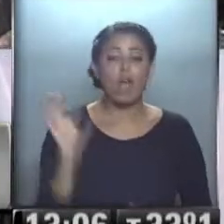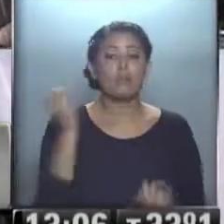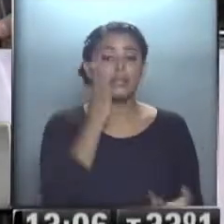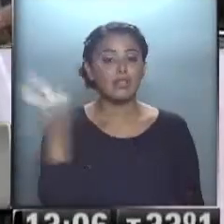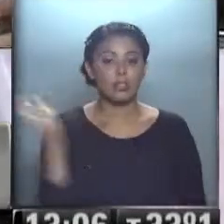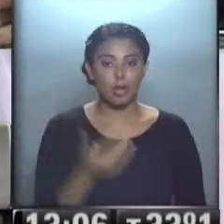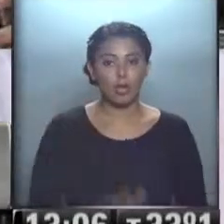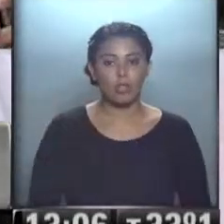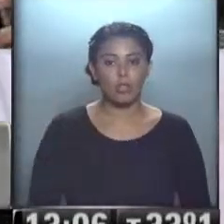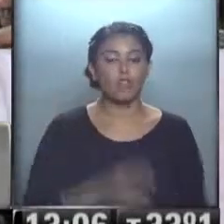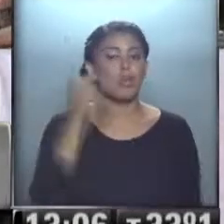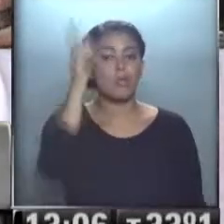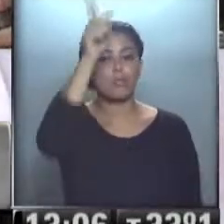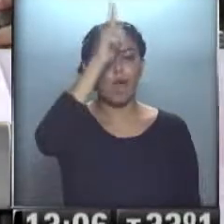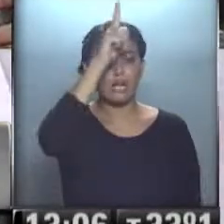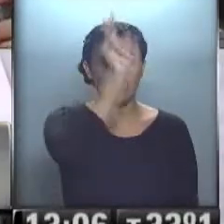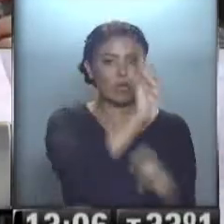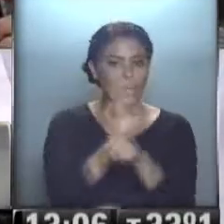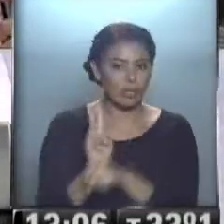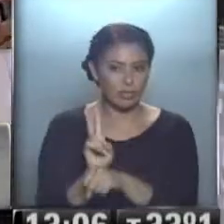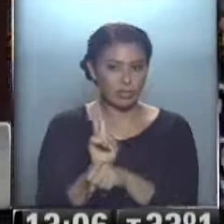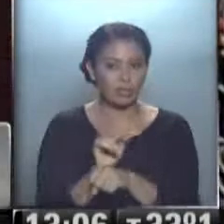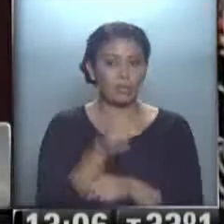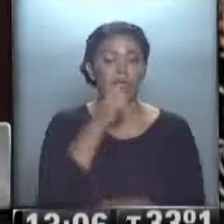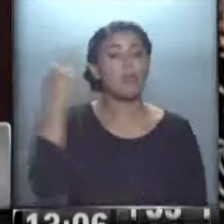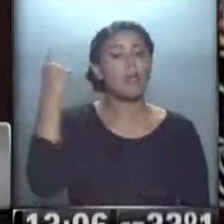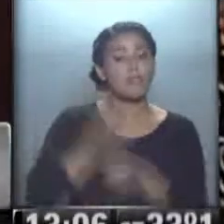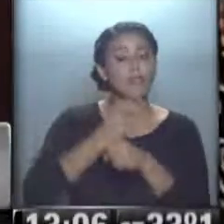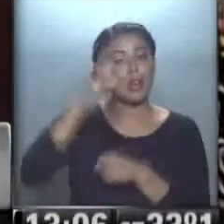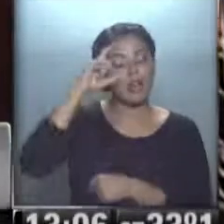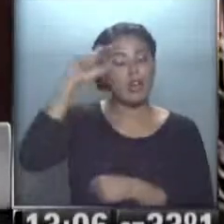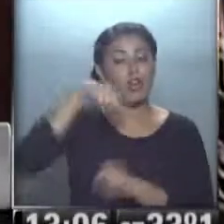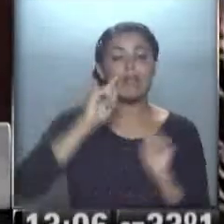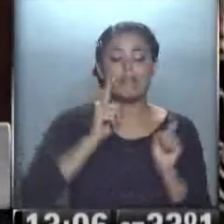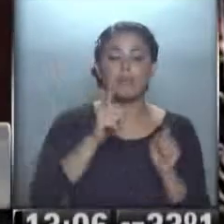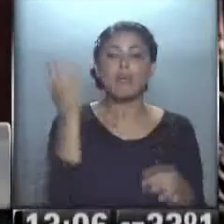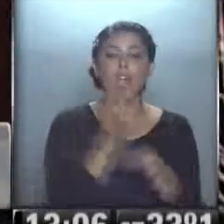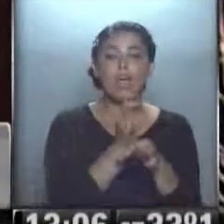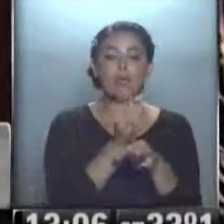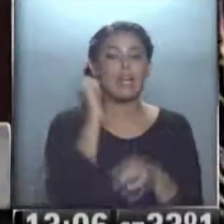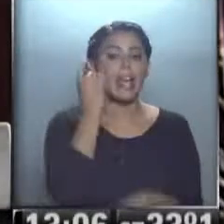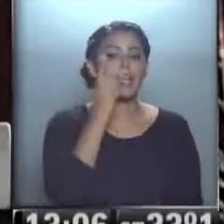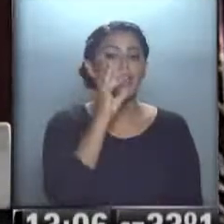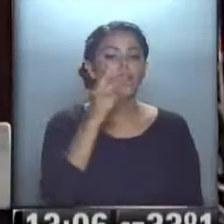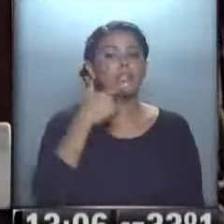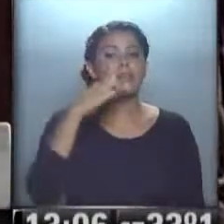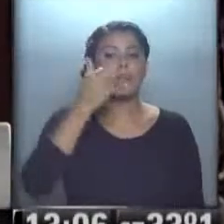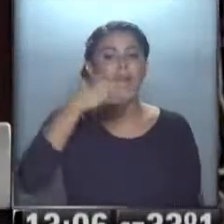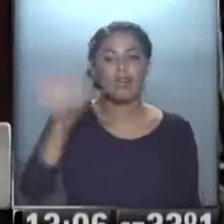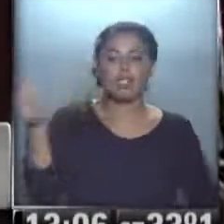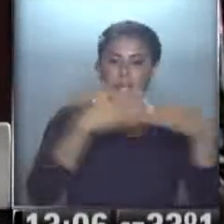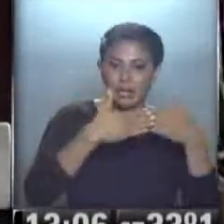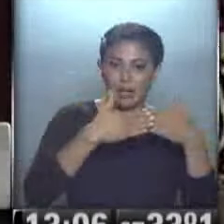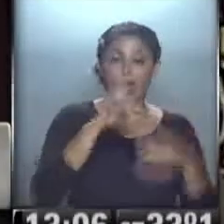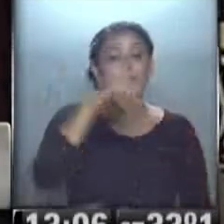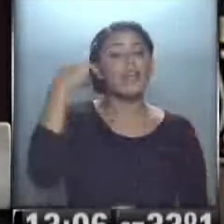para todos. Y con custodia policial como la del 1 de enero continúa cerrado el Oviedo Hispano, con la presencia de los padres, que tras la reunión a la que